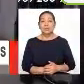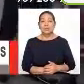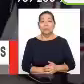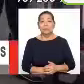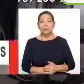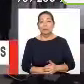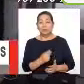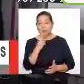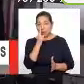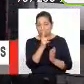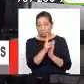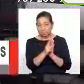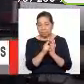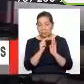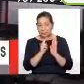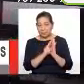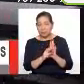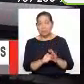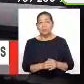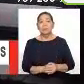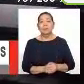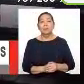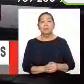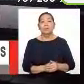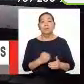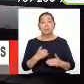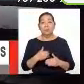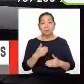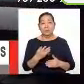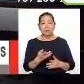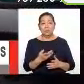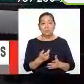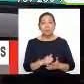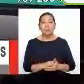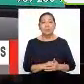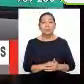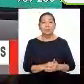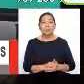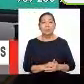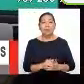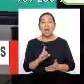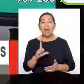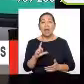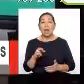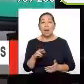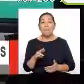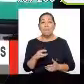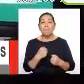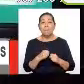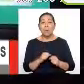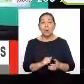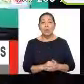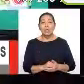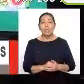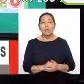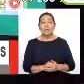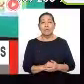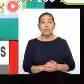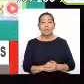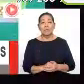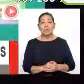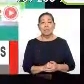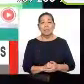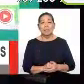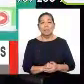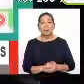vamos a ver este video, por favor. Esto sucedió entre la cuadra 4 de Quirón Salón y Apurímac. Aquel día Israel tenía a su hijo en los